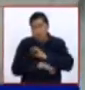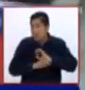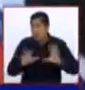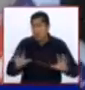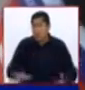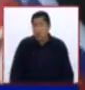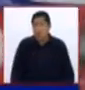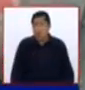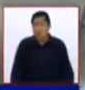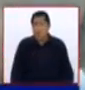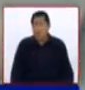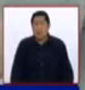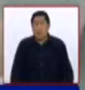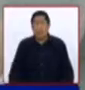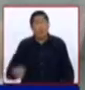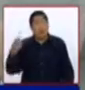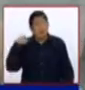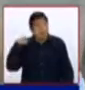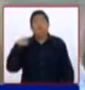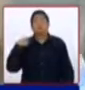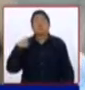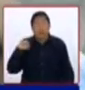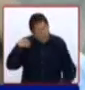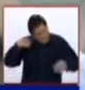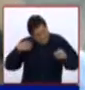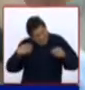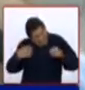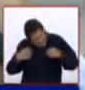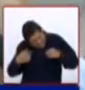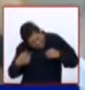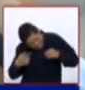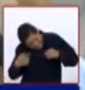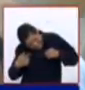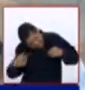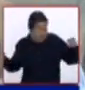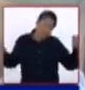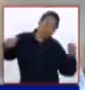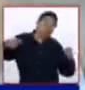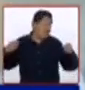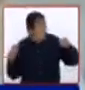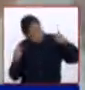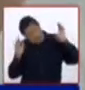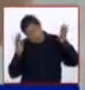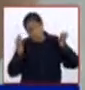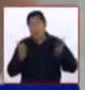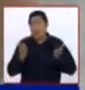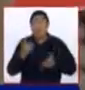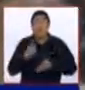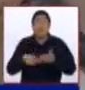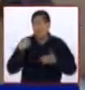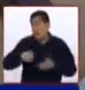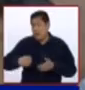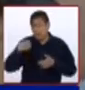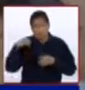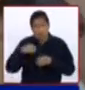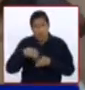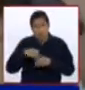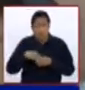eso. ¿Me duele mucho la espalda? Ah, sí, porque creo que con las ruedas sí te has hecho. ¿Qué llevaban en la